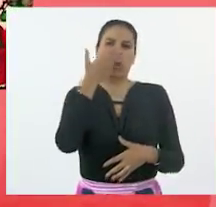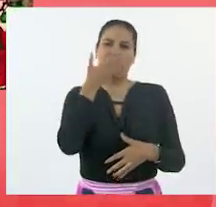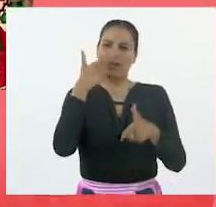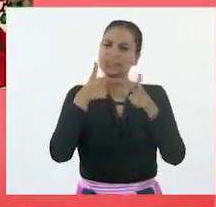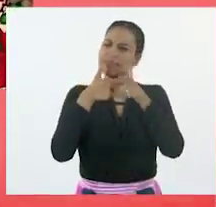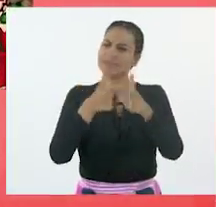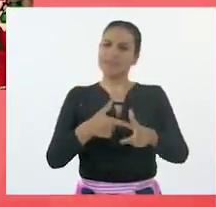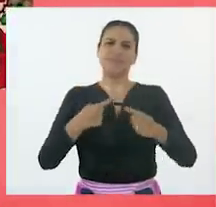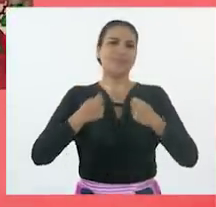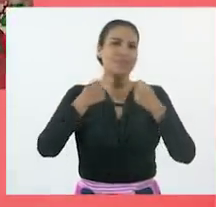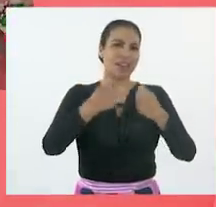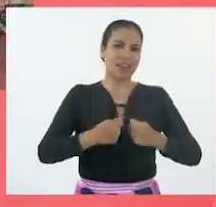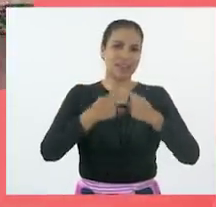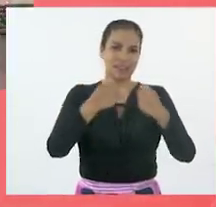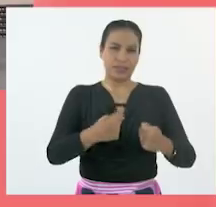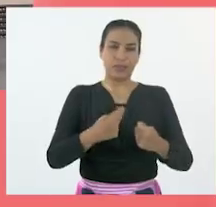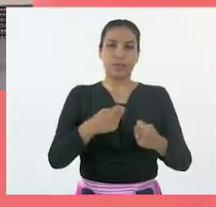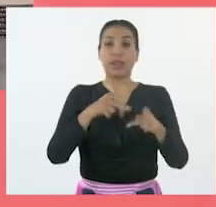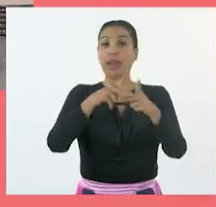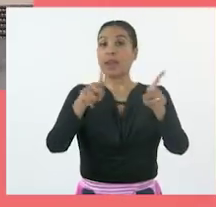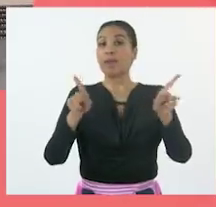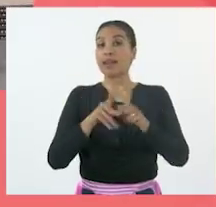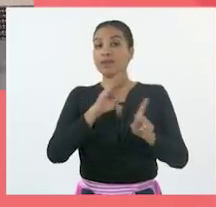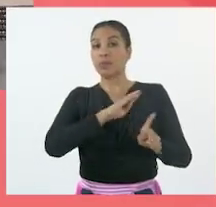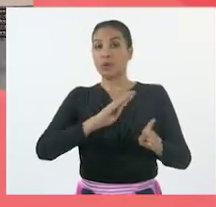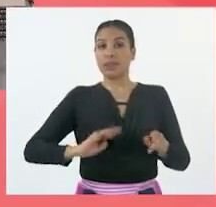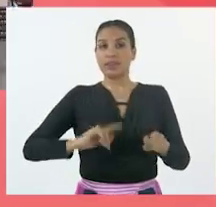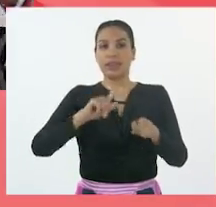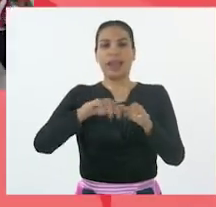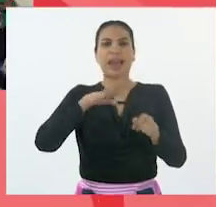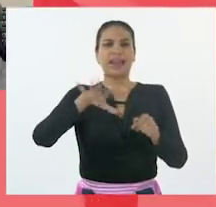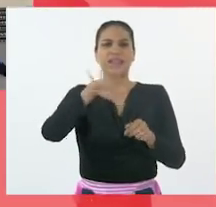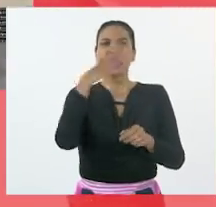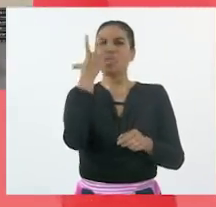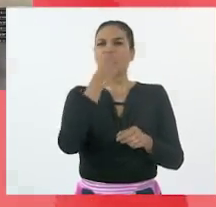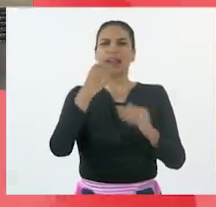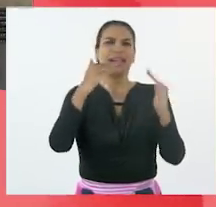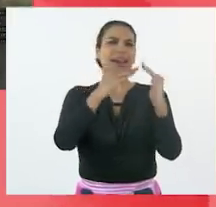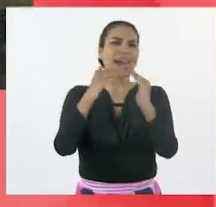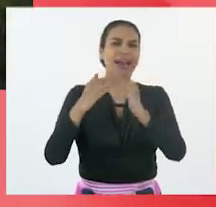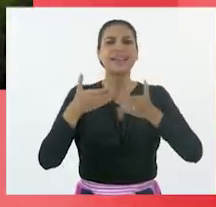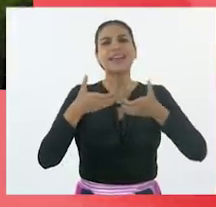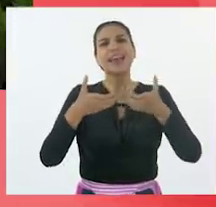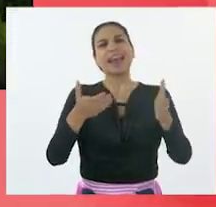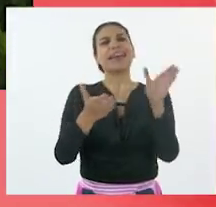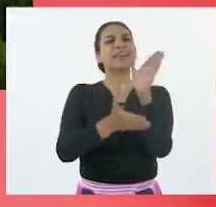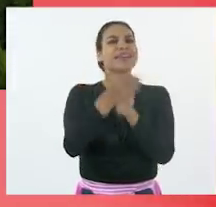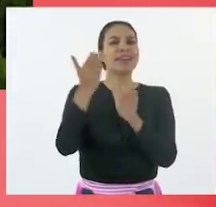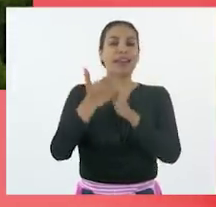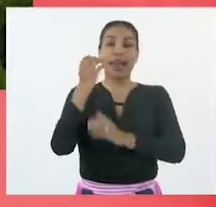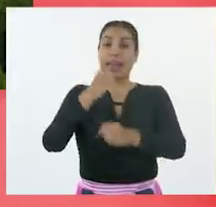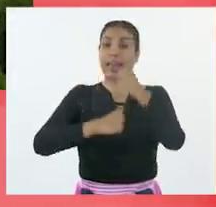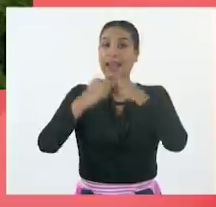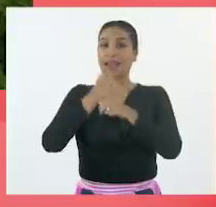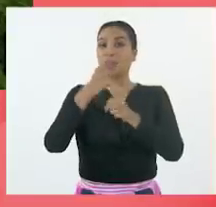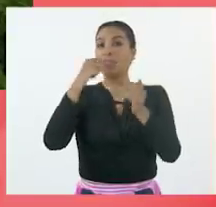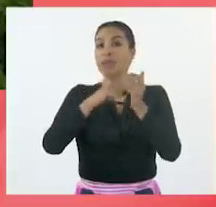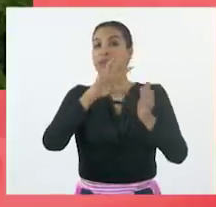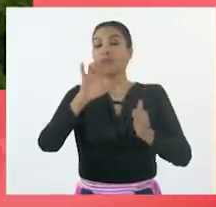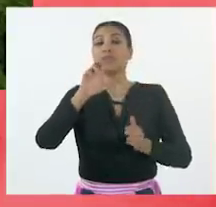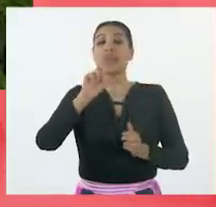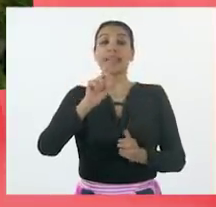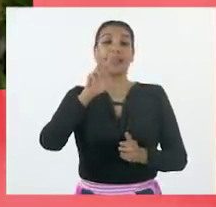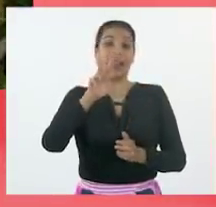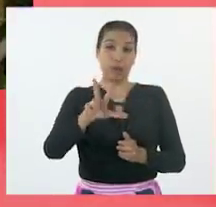mantienen sus tradiciones. La plaza municipal está rodeada de pintorescas casas y calles construidas en el año de